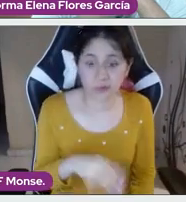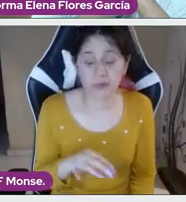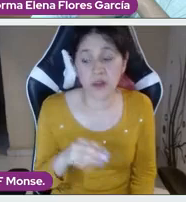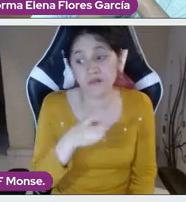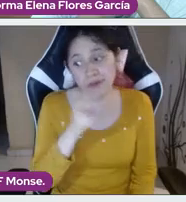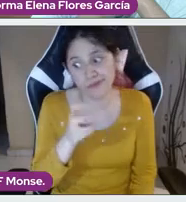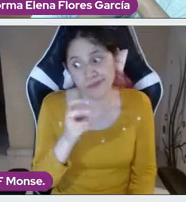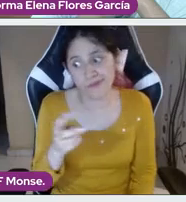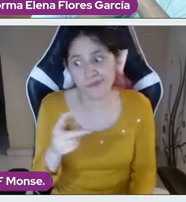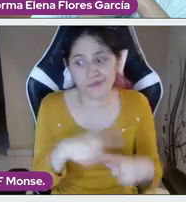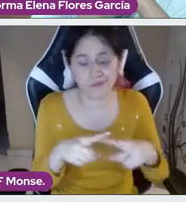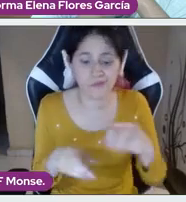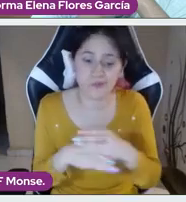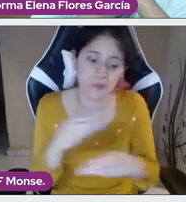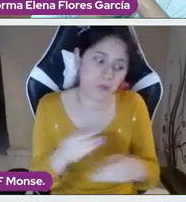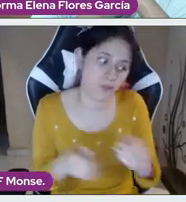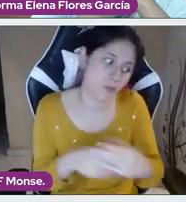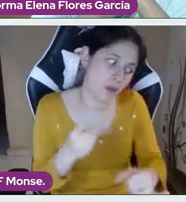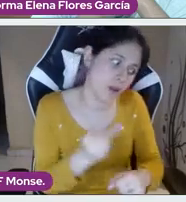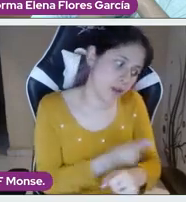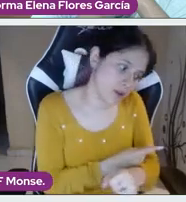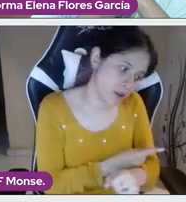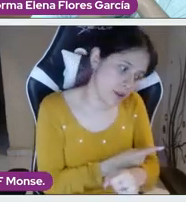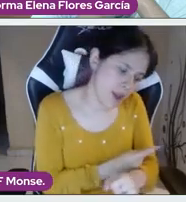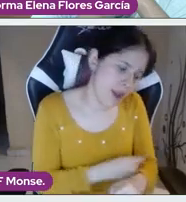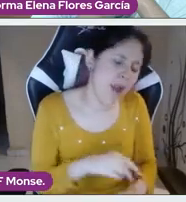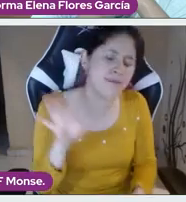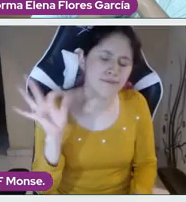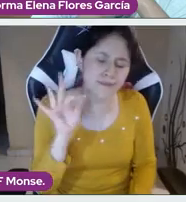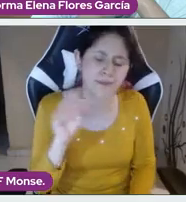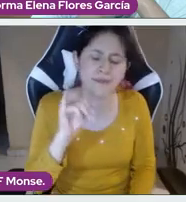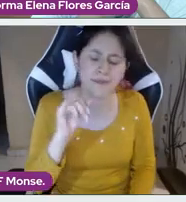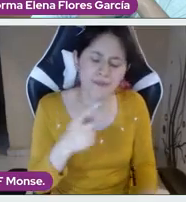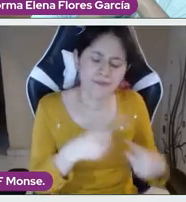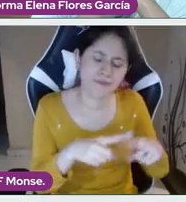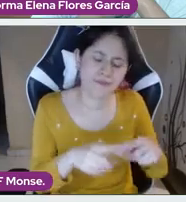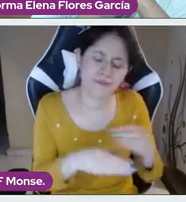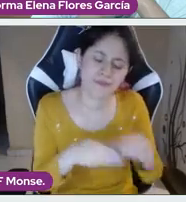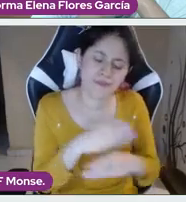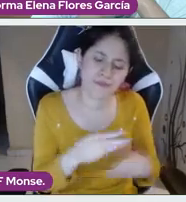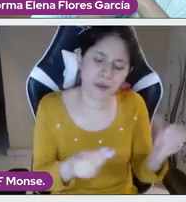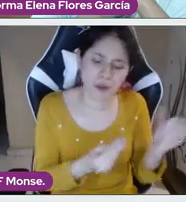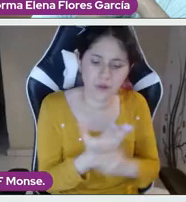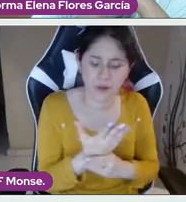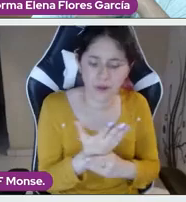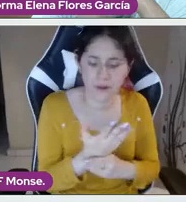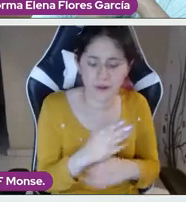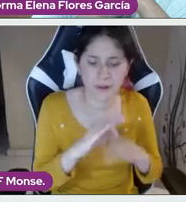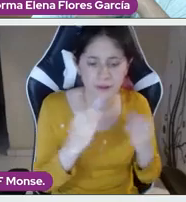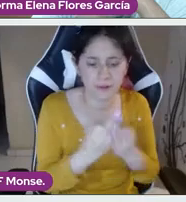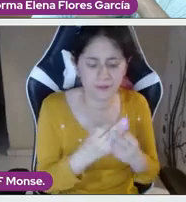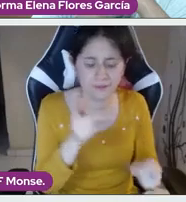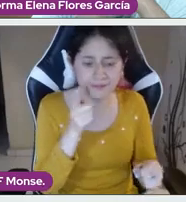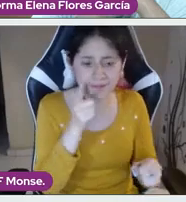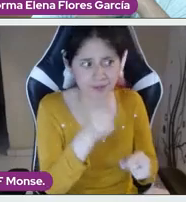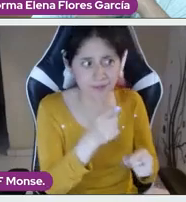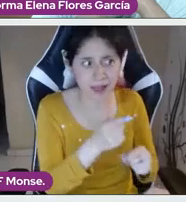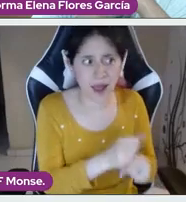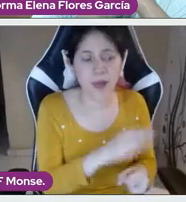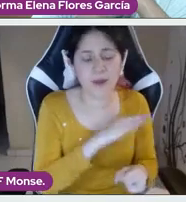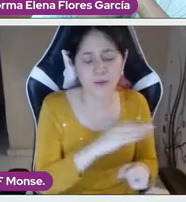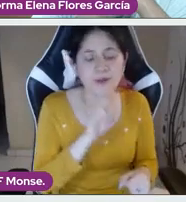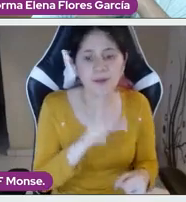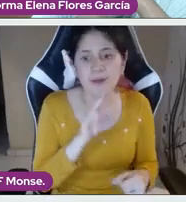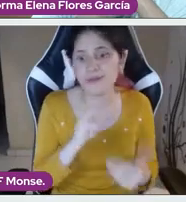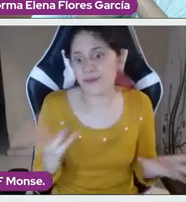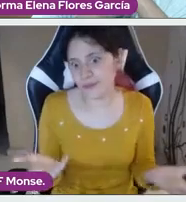estas situaciones pudieran ir desarrollando algunas otras habilidades que en su casa no, pero los niños que tienen o están viviendo